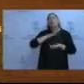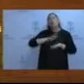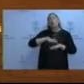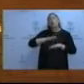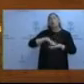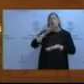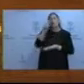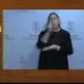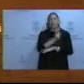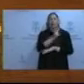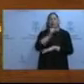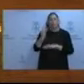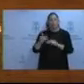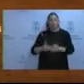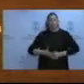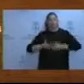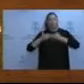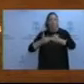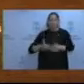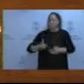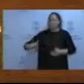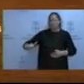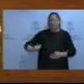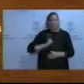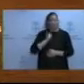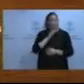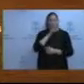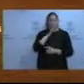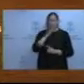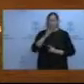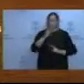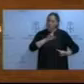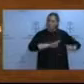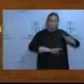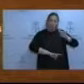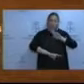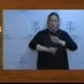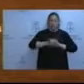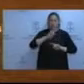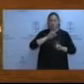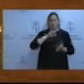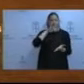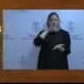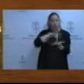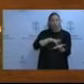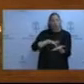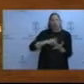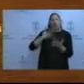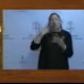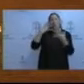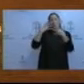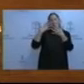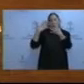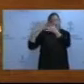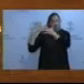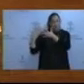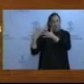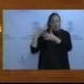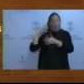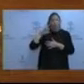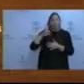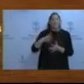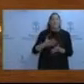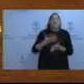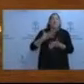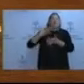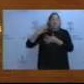es falso porque estos problemas se retrotraen a 10, 15 y hasta 20 años atrás, lo cual deja muy mal